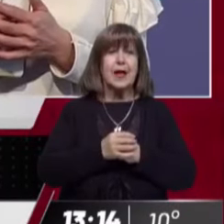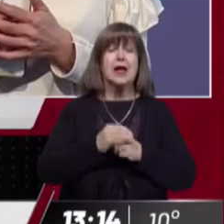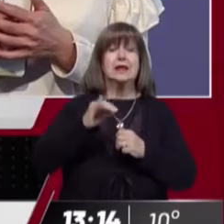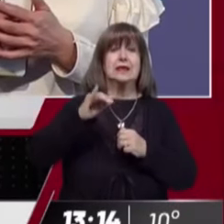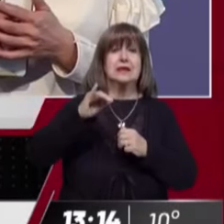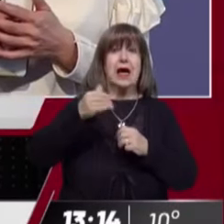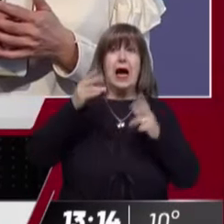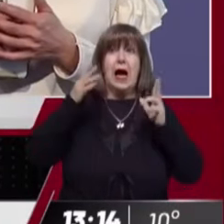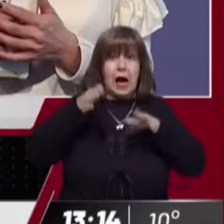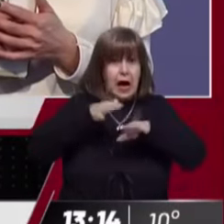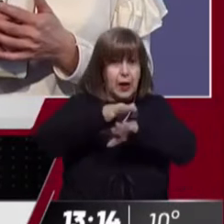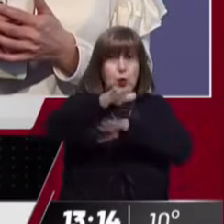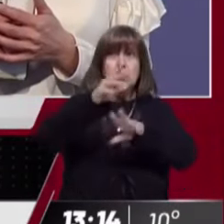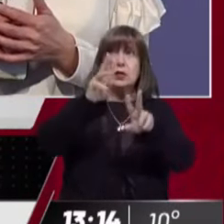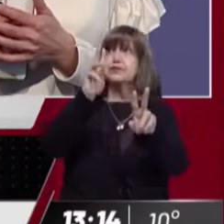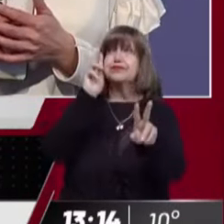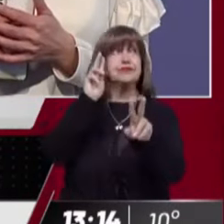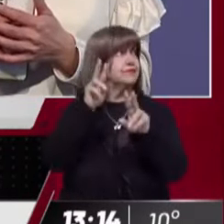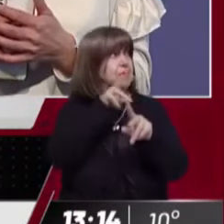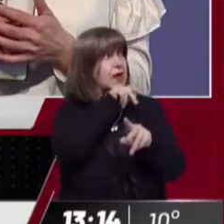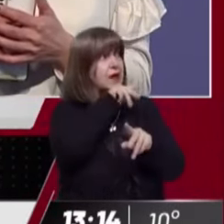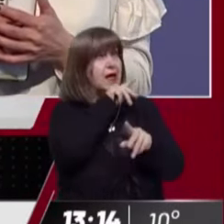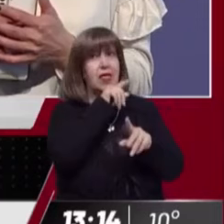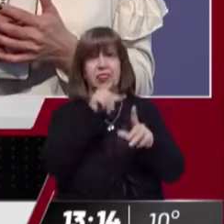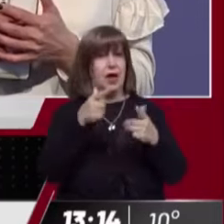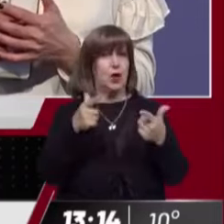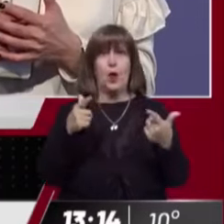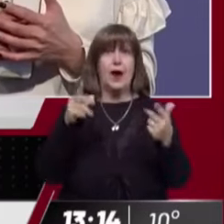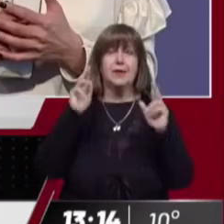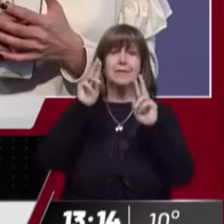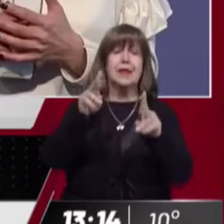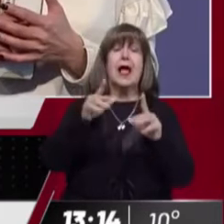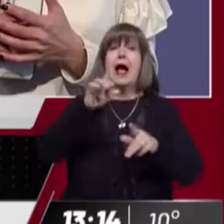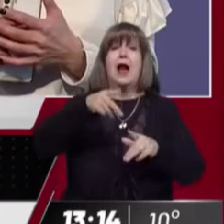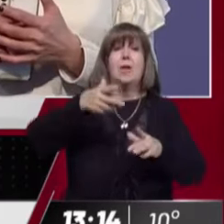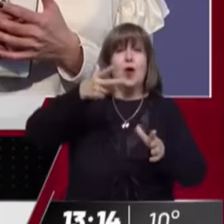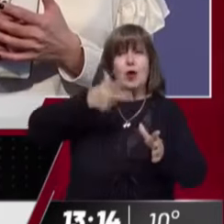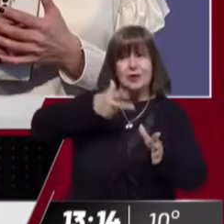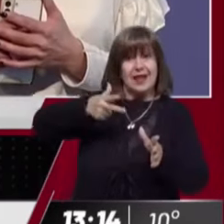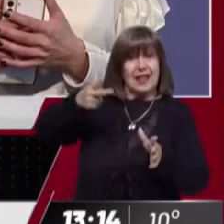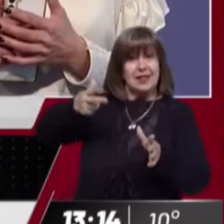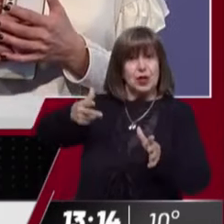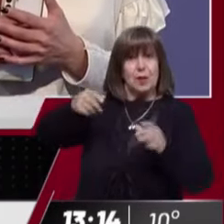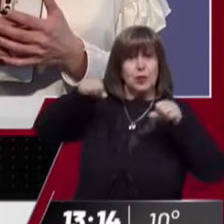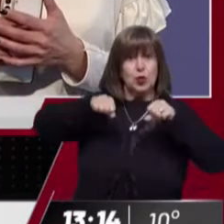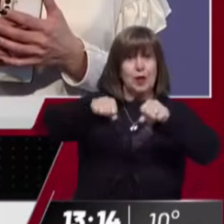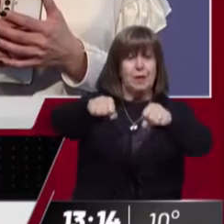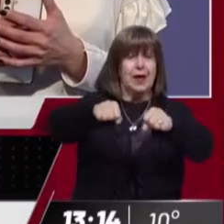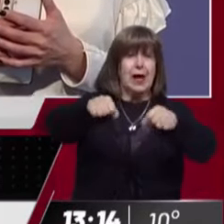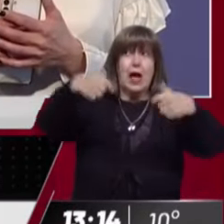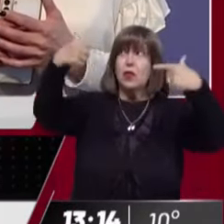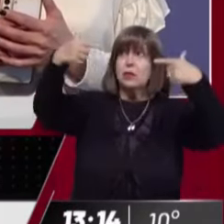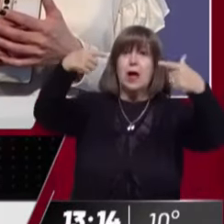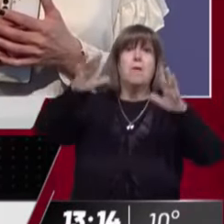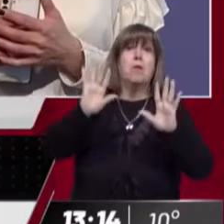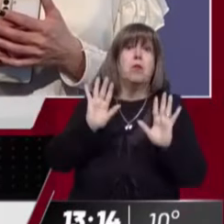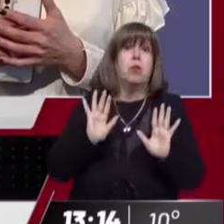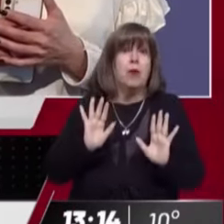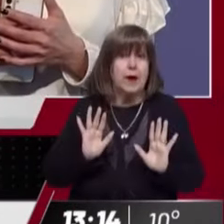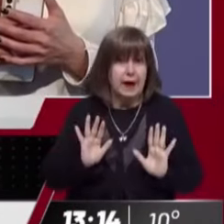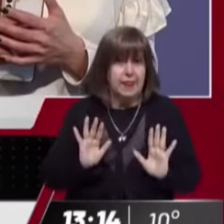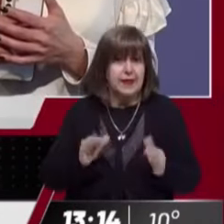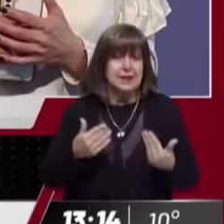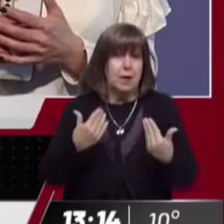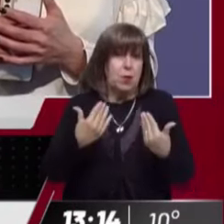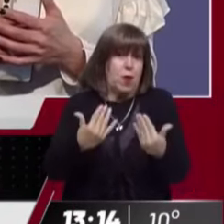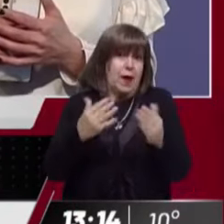Aquí en la ruta no hay cámaras de seguridad, seguramente en la playa de estacionamiento del supermercado hayan, y hay que decirlo que los